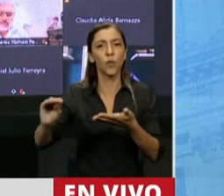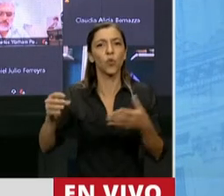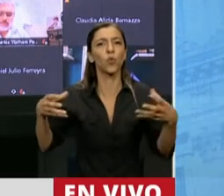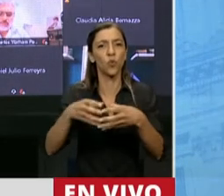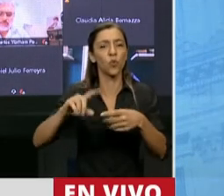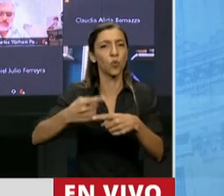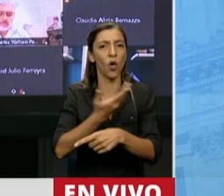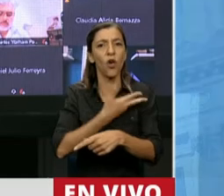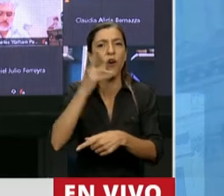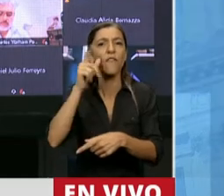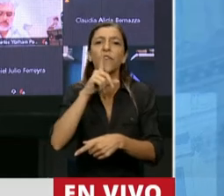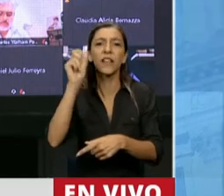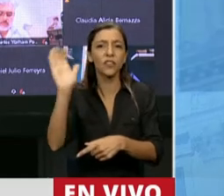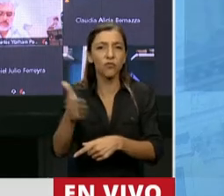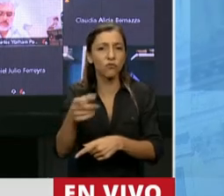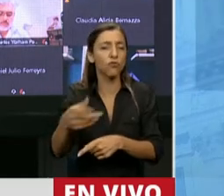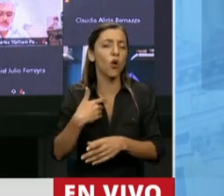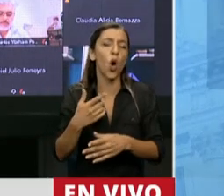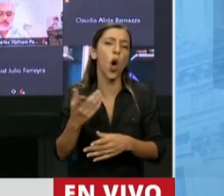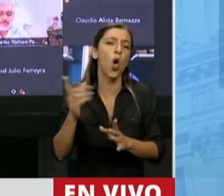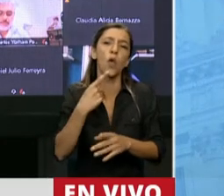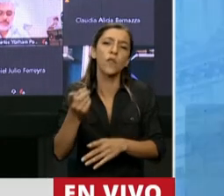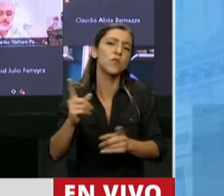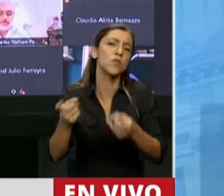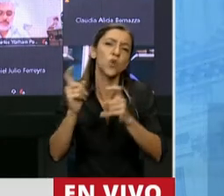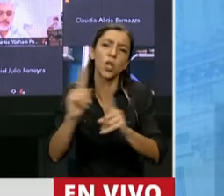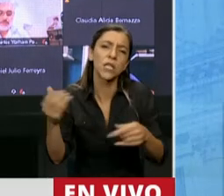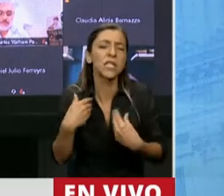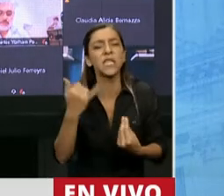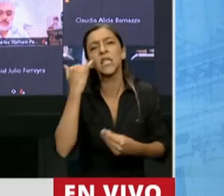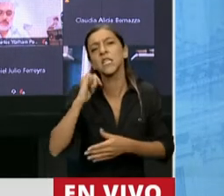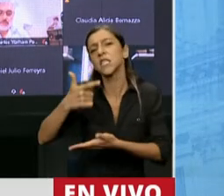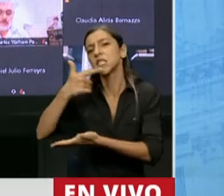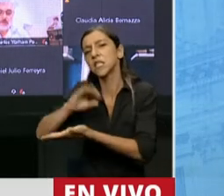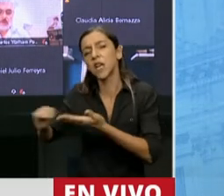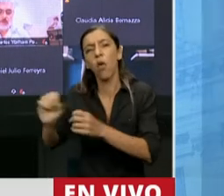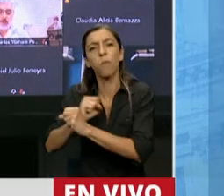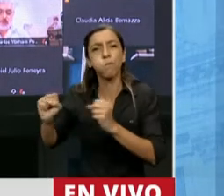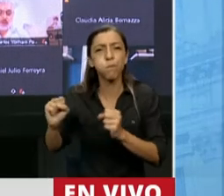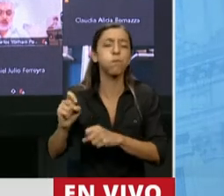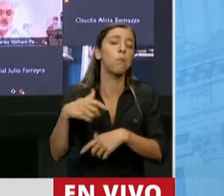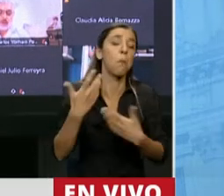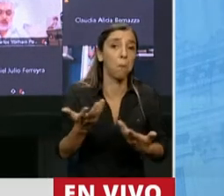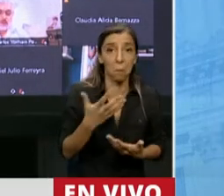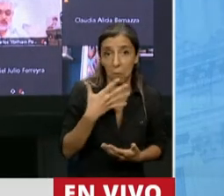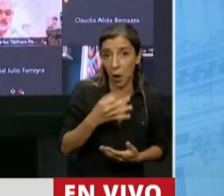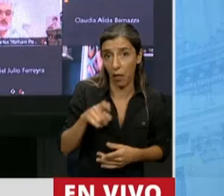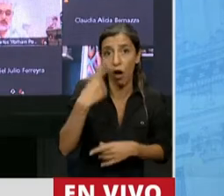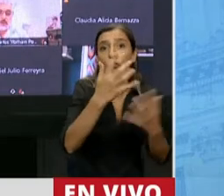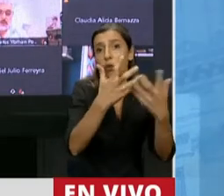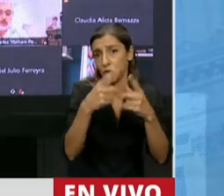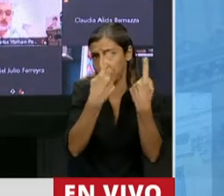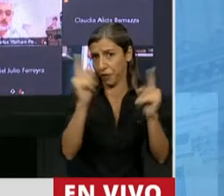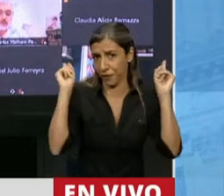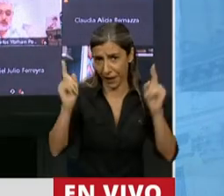era necesario porque esta era una Cámara revisora que ya venía con la sanción del Senado. Claramente con otros proyectos no pasó lo mismo. Cuando debatimos,